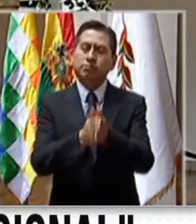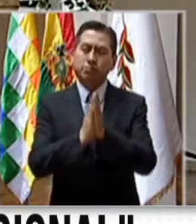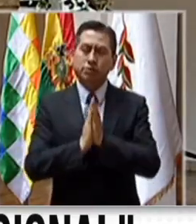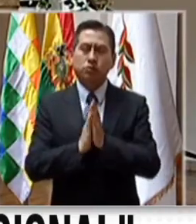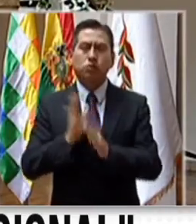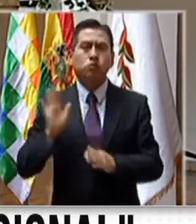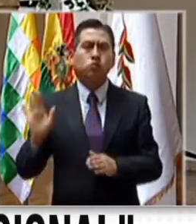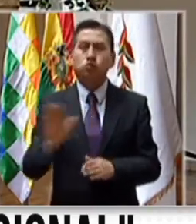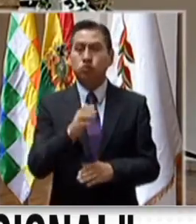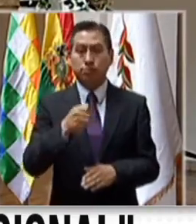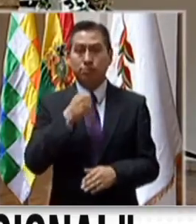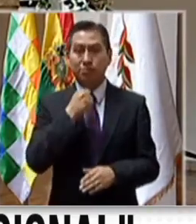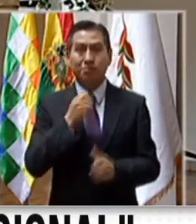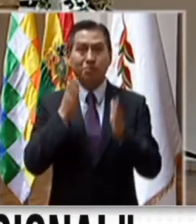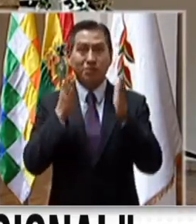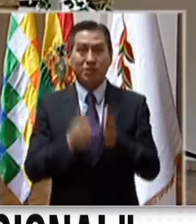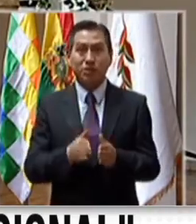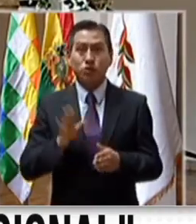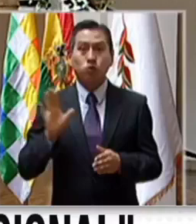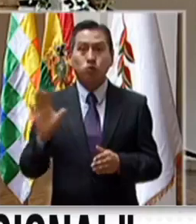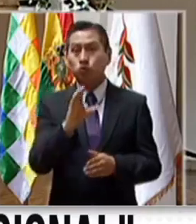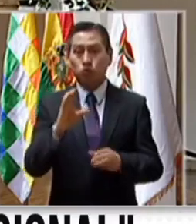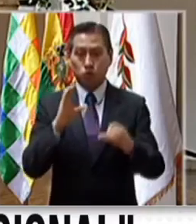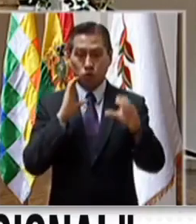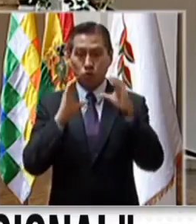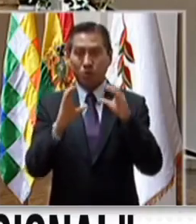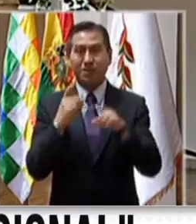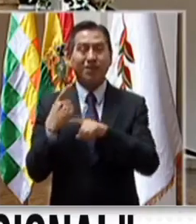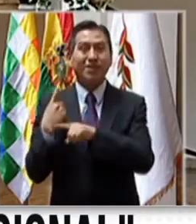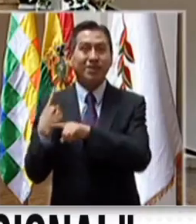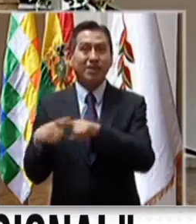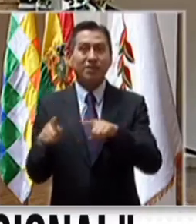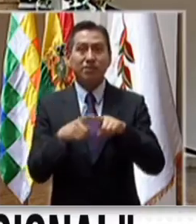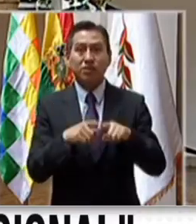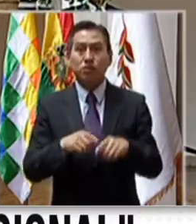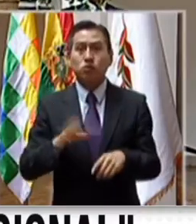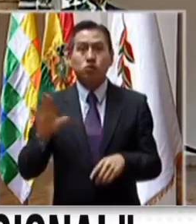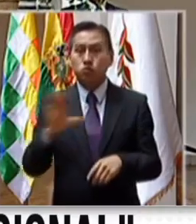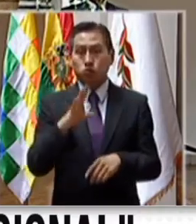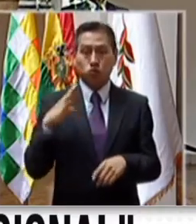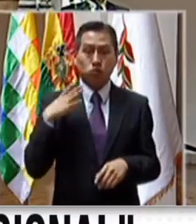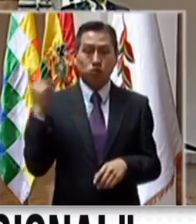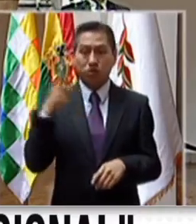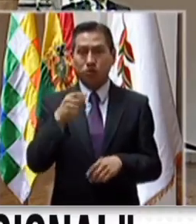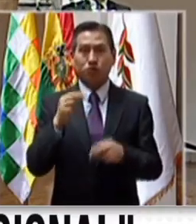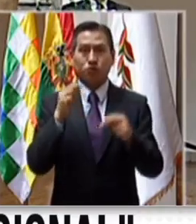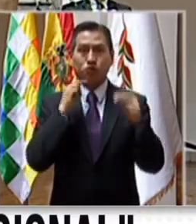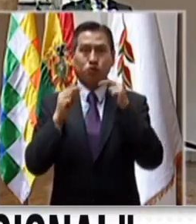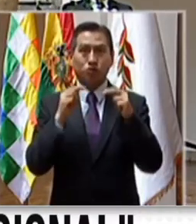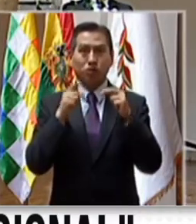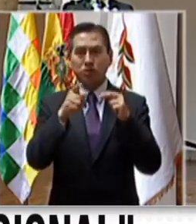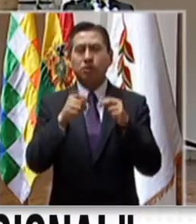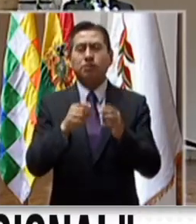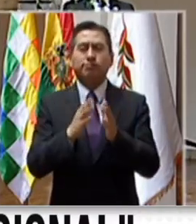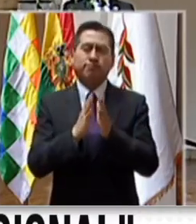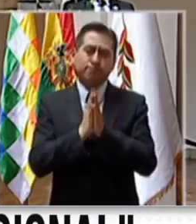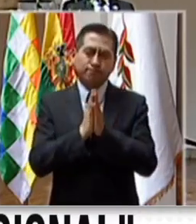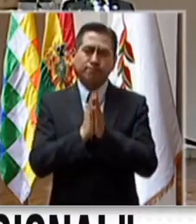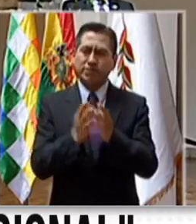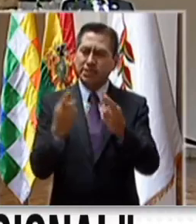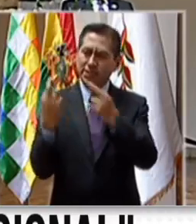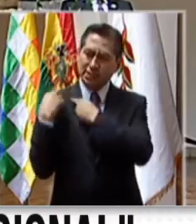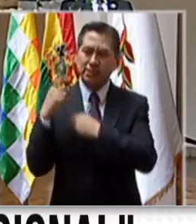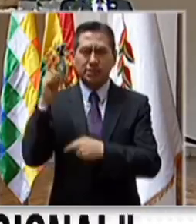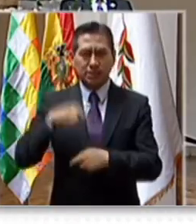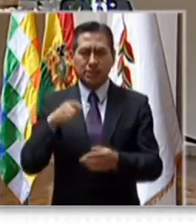ustedes, los periodistas, los medios de comunicación, a sus propietarios, que asumamos un rol responsable